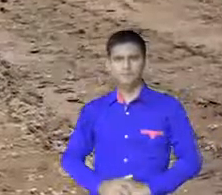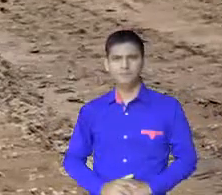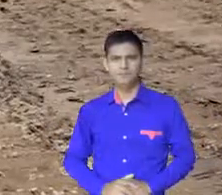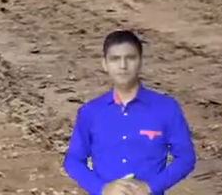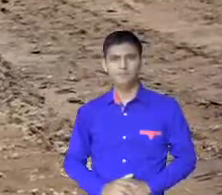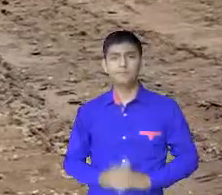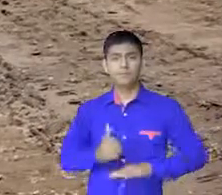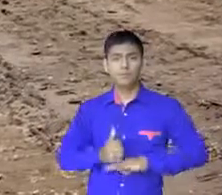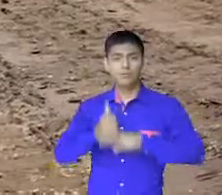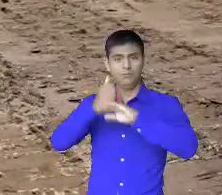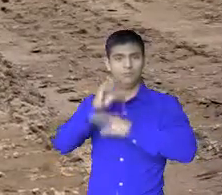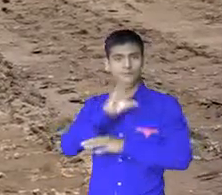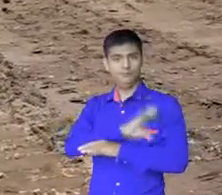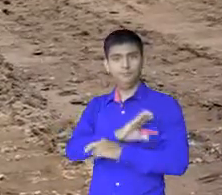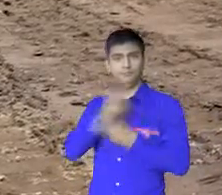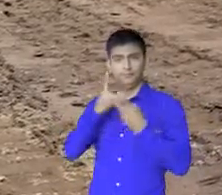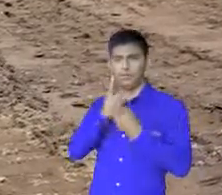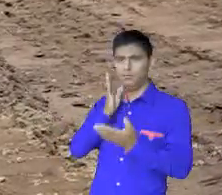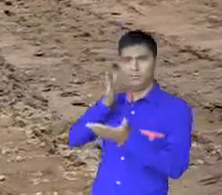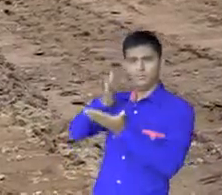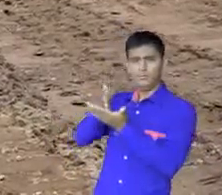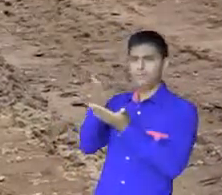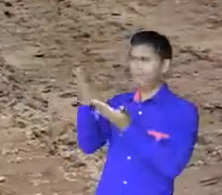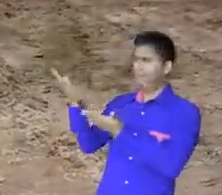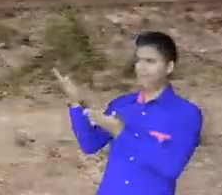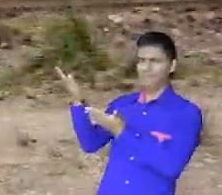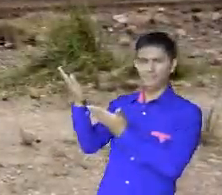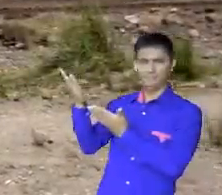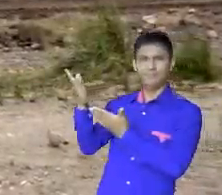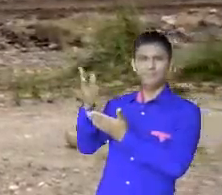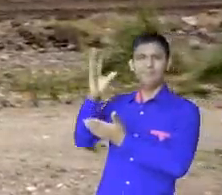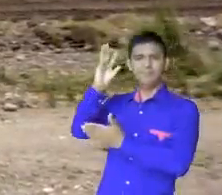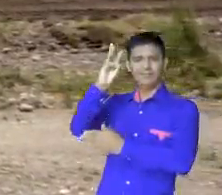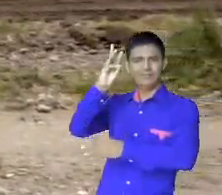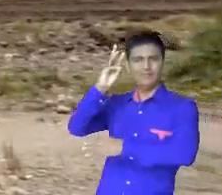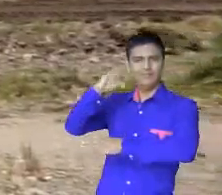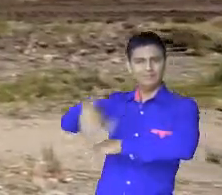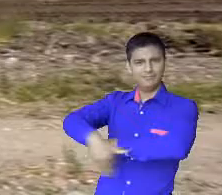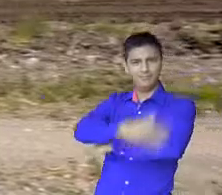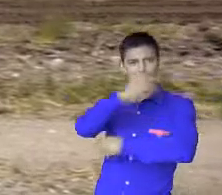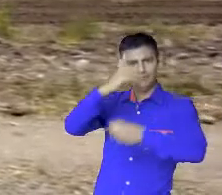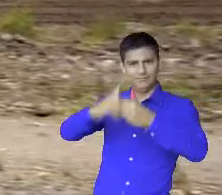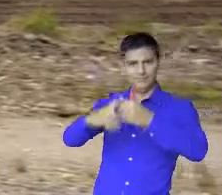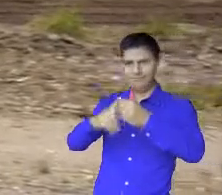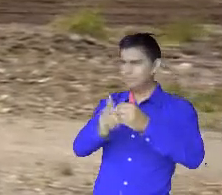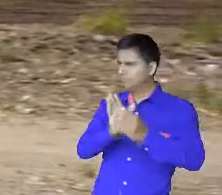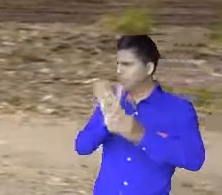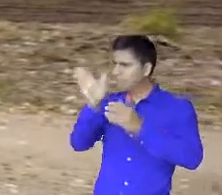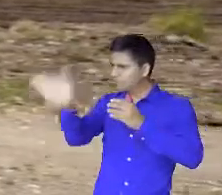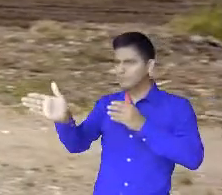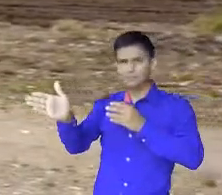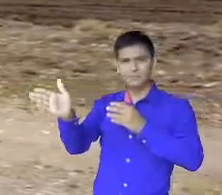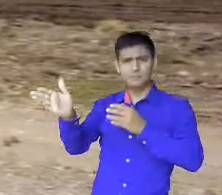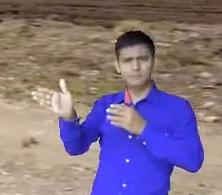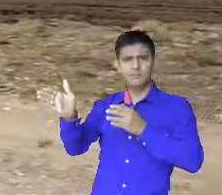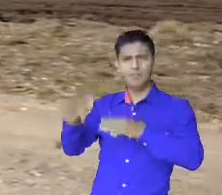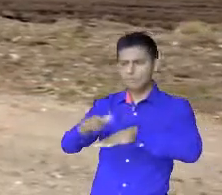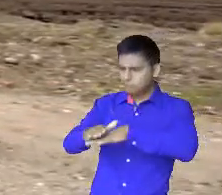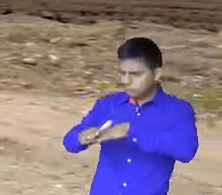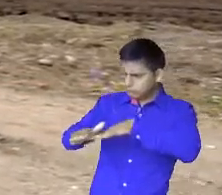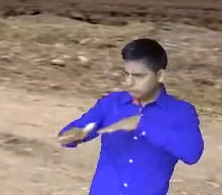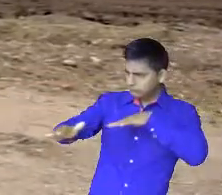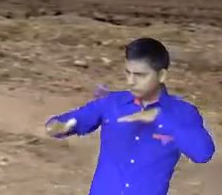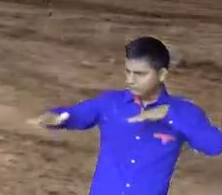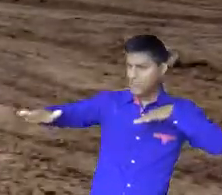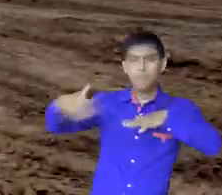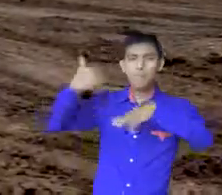Las autoridades municipales también llegaron hasta el kilómetro 6 de la vía Quito, donde se realiza la nivelación del suelo para la construcción